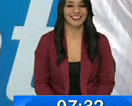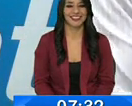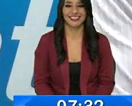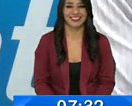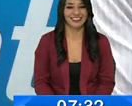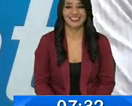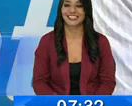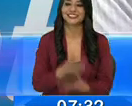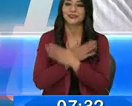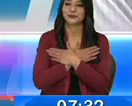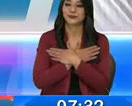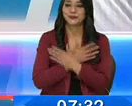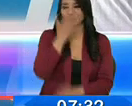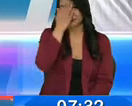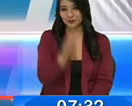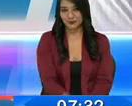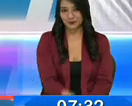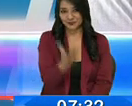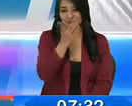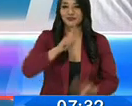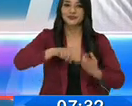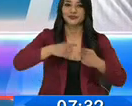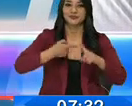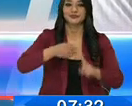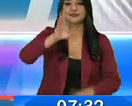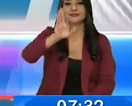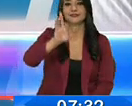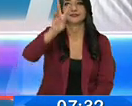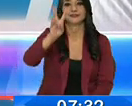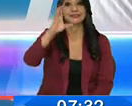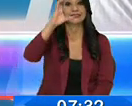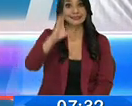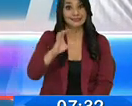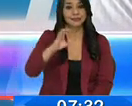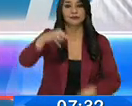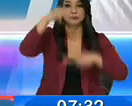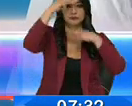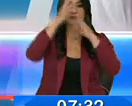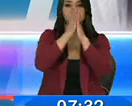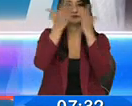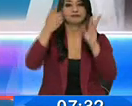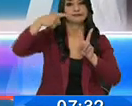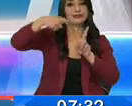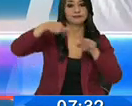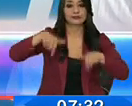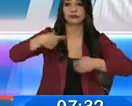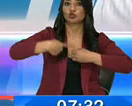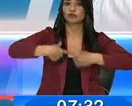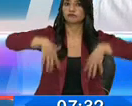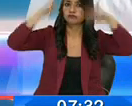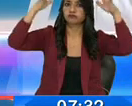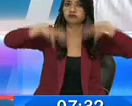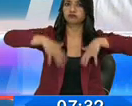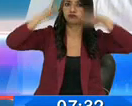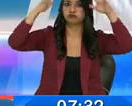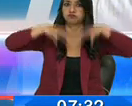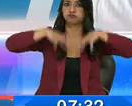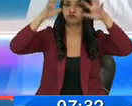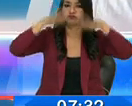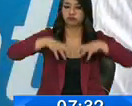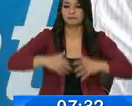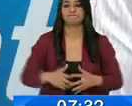Muy buen día a los televidentes de Televicentro Noticiero El Comercio TV en una mañana lluviosa.